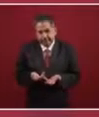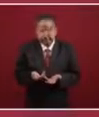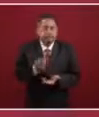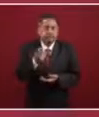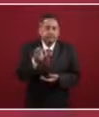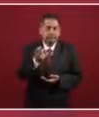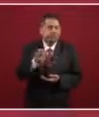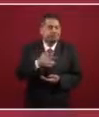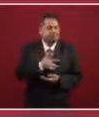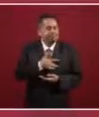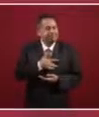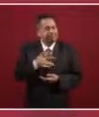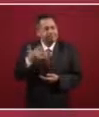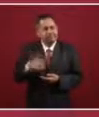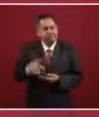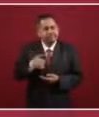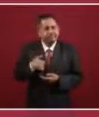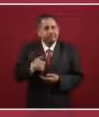Entonces, por eso